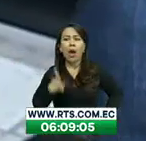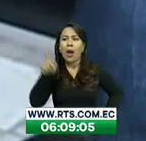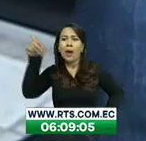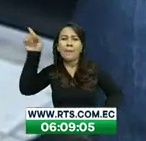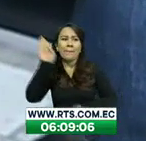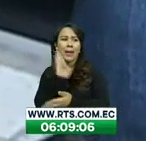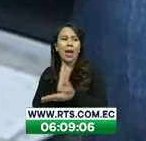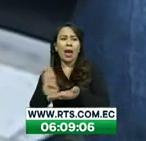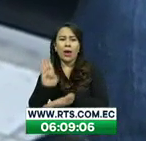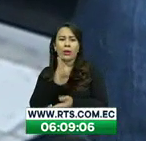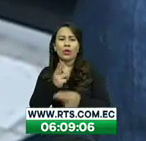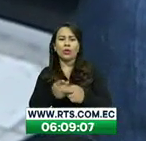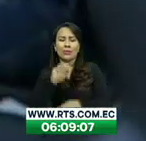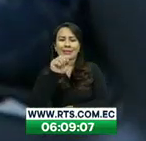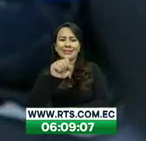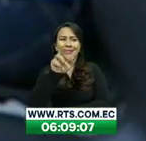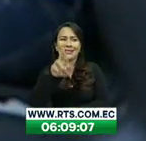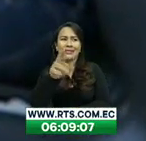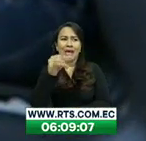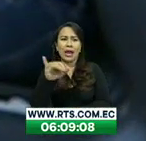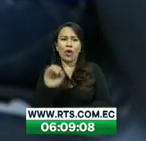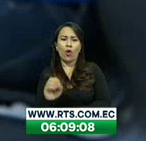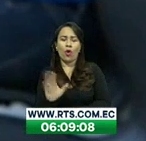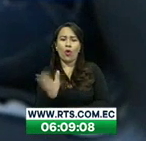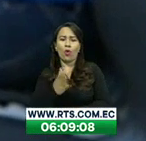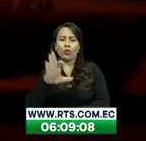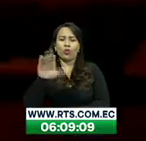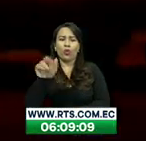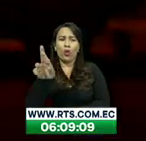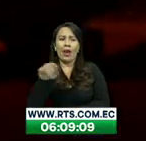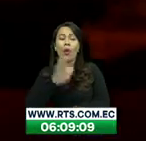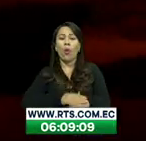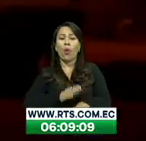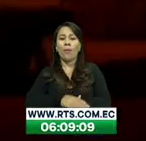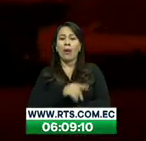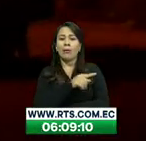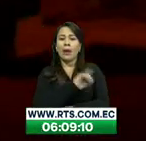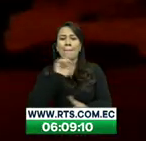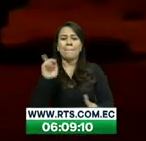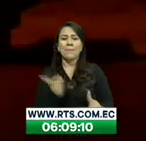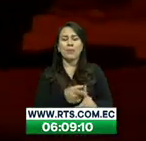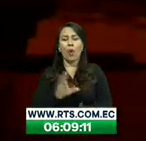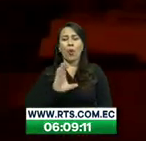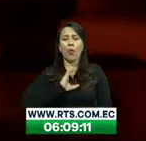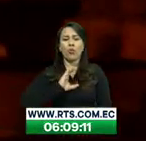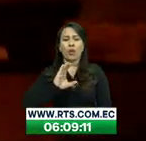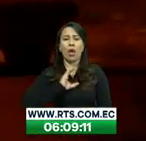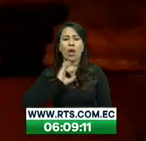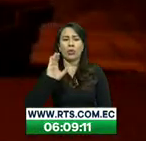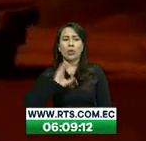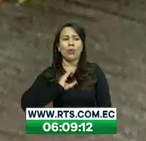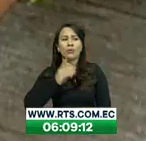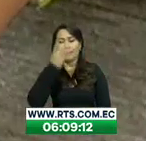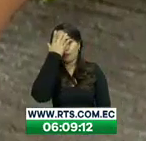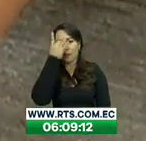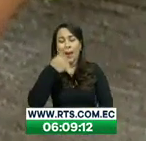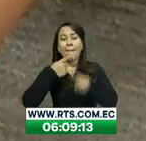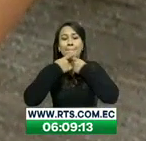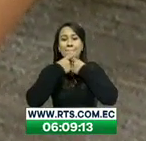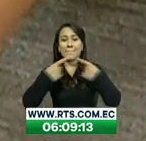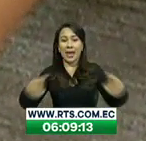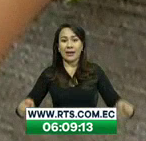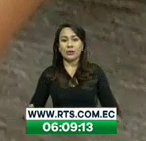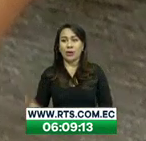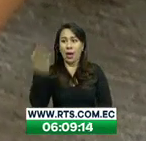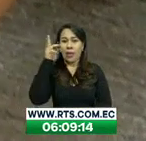El cuñado de Diana se había convertido en el principal sospechoso de esta muerte violenta. La justicia recuerda que en marzo del